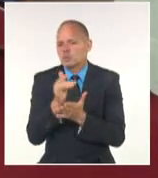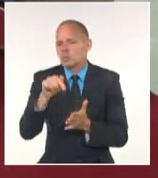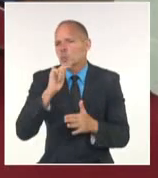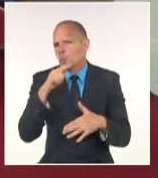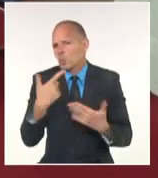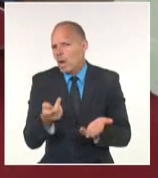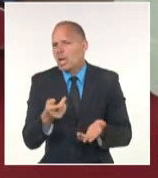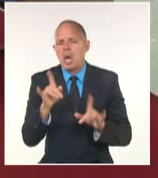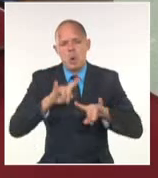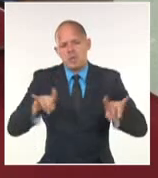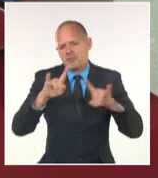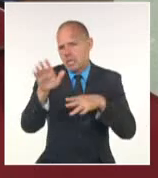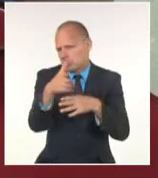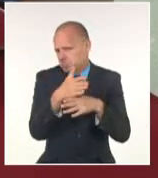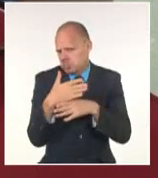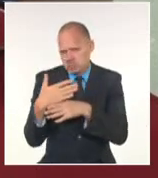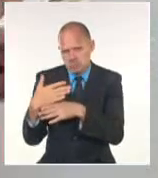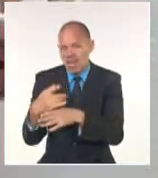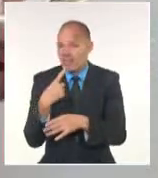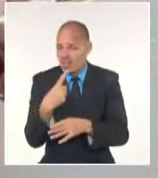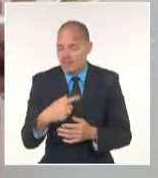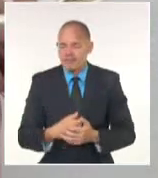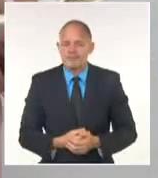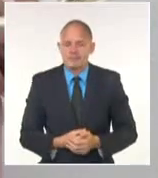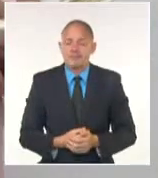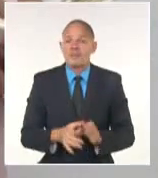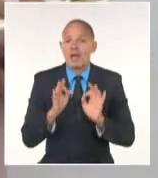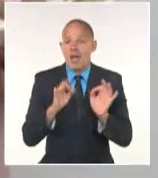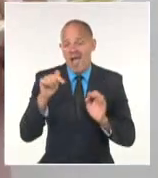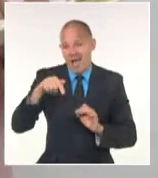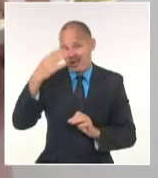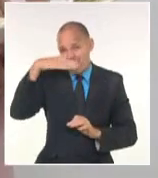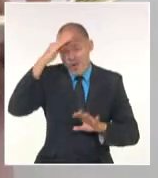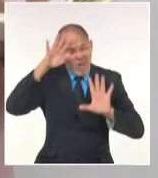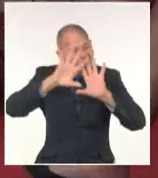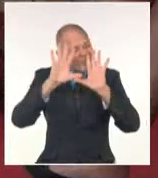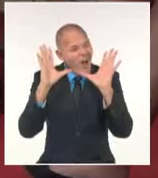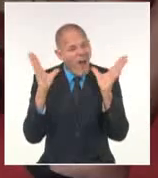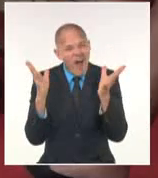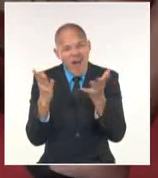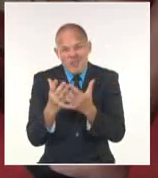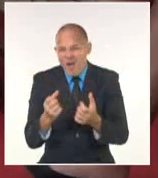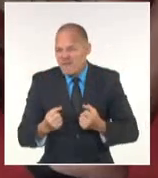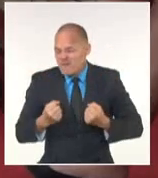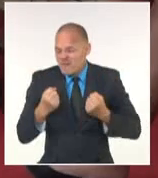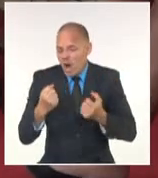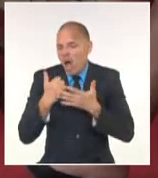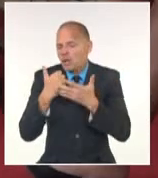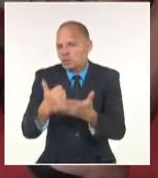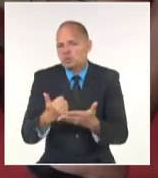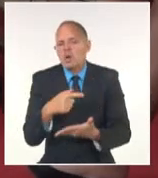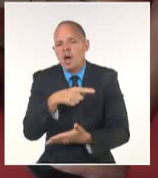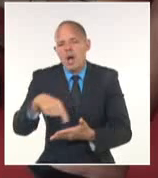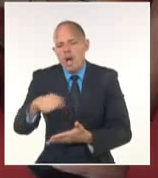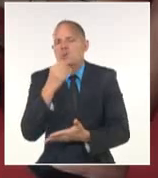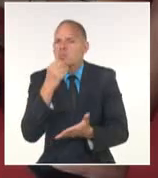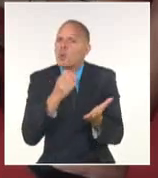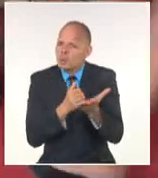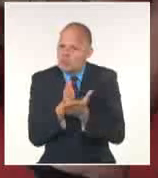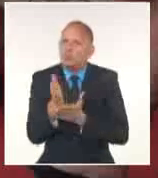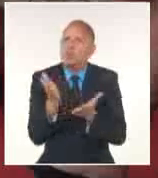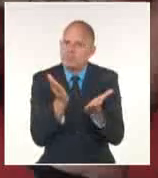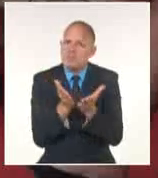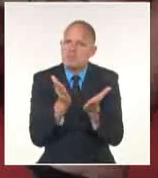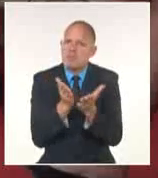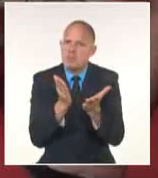en universidades. Dijo que el país hará todos los esfuerzos para que puedan transitar con éxito